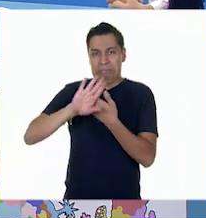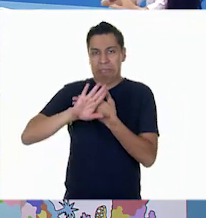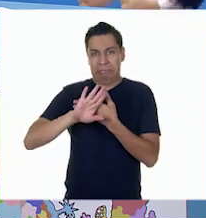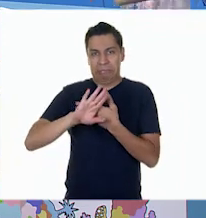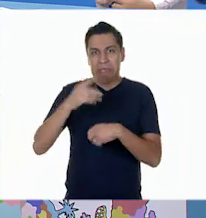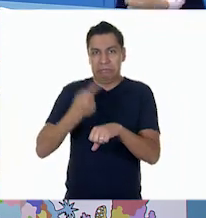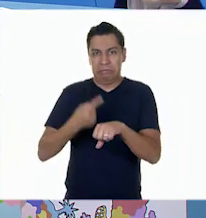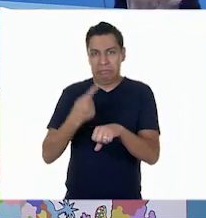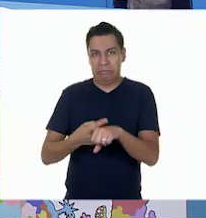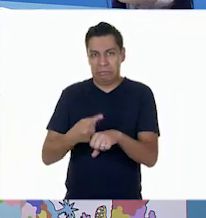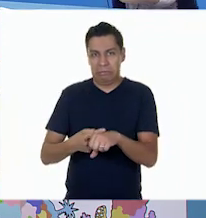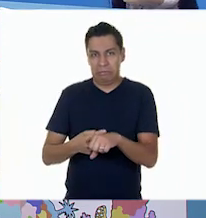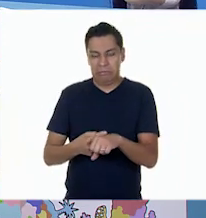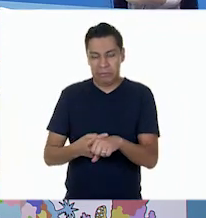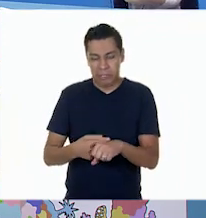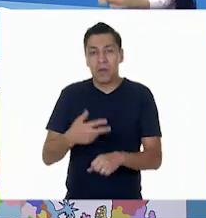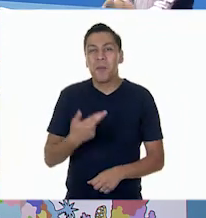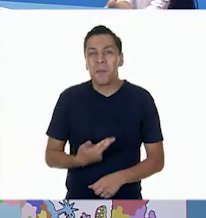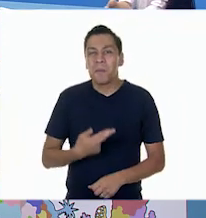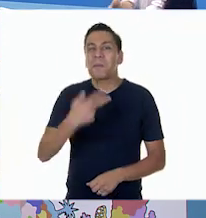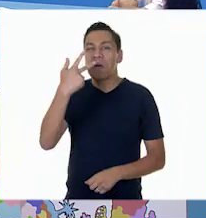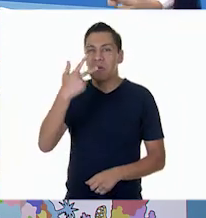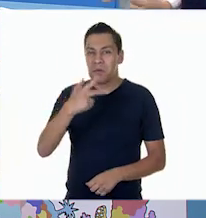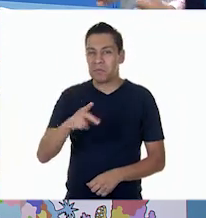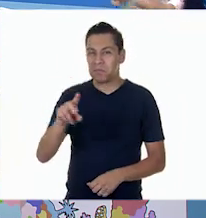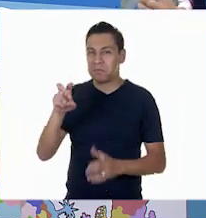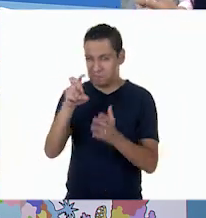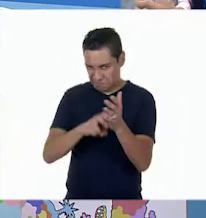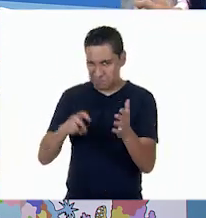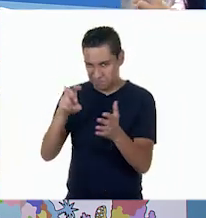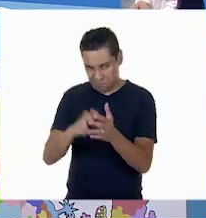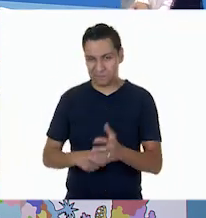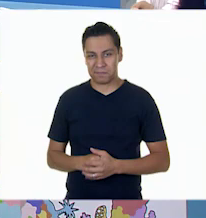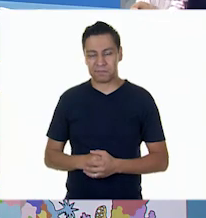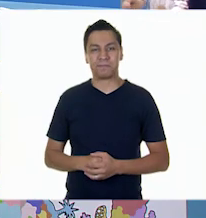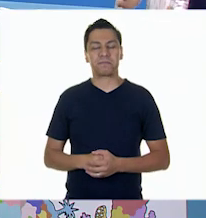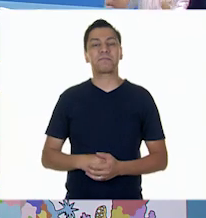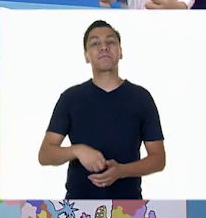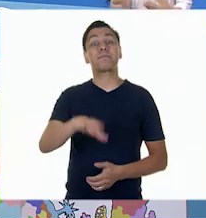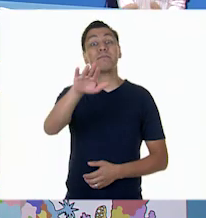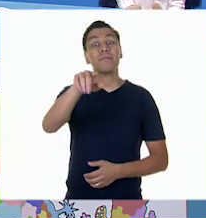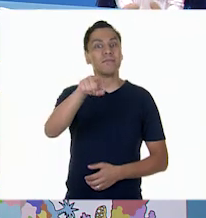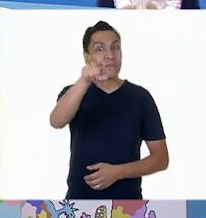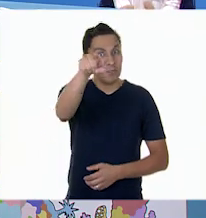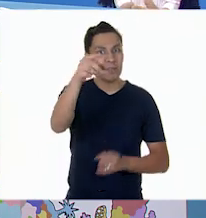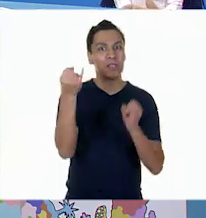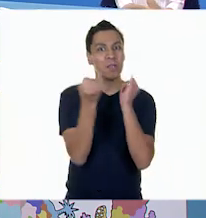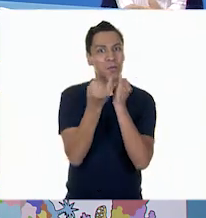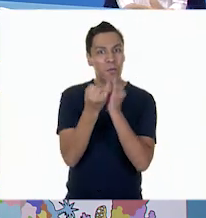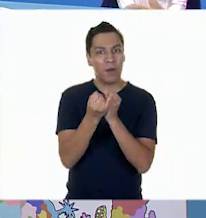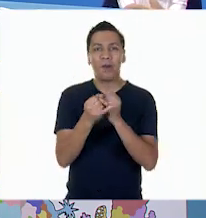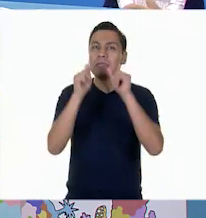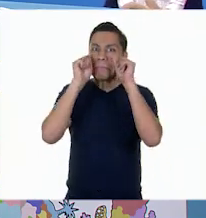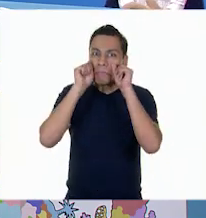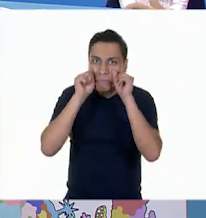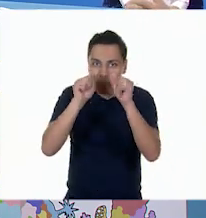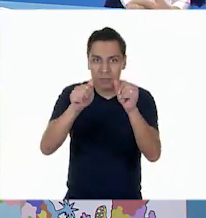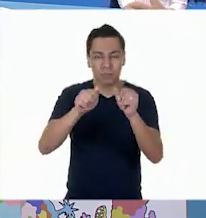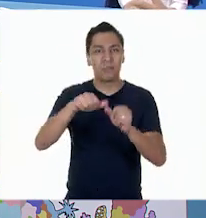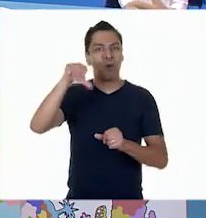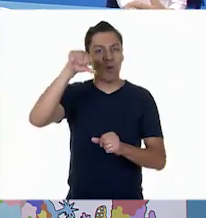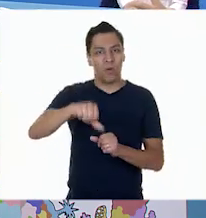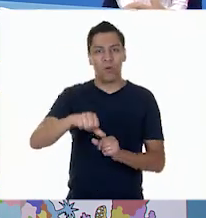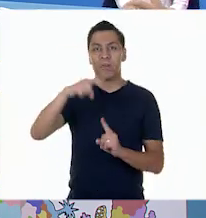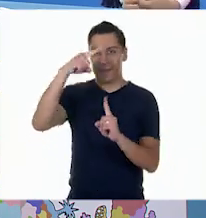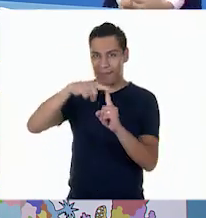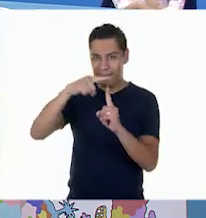Totalmente, Ale. Será mejor que empecemos con el tema. Niñas y niños en casa, también estén al pendiente para empezar a trabajar